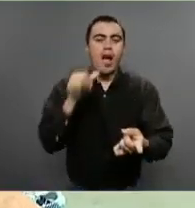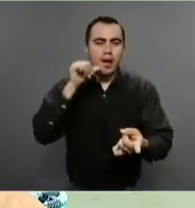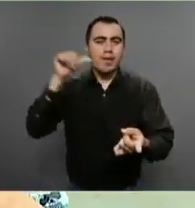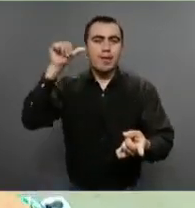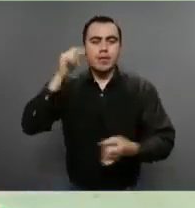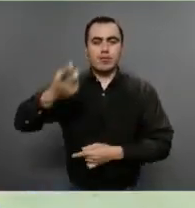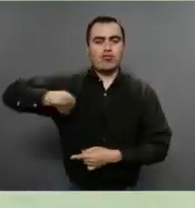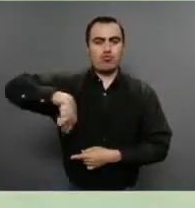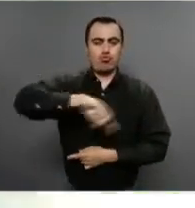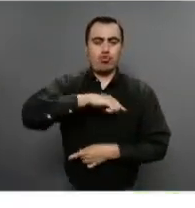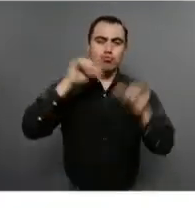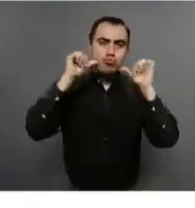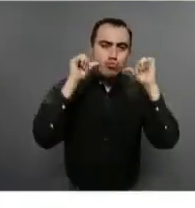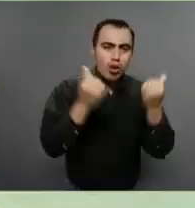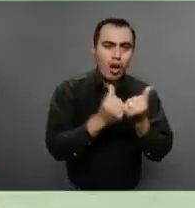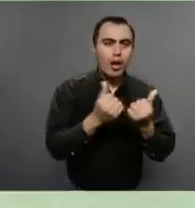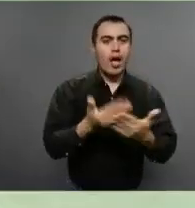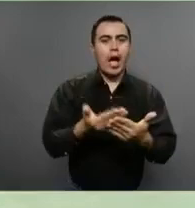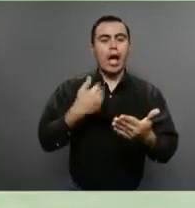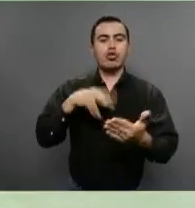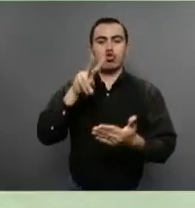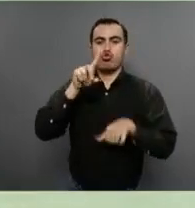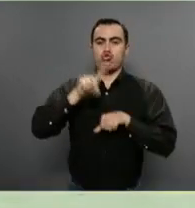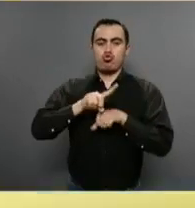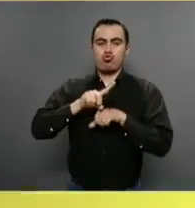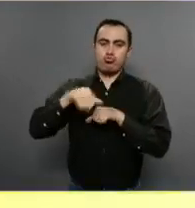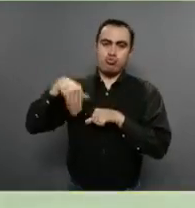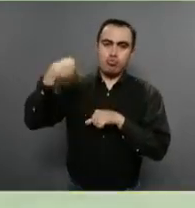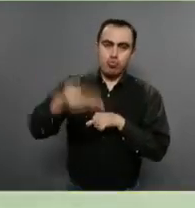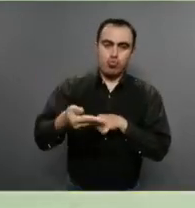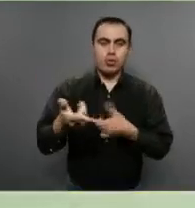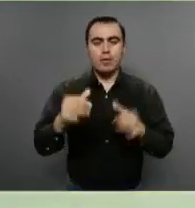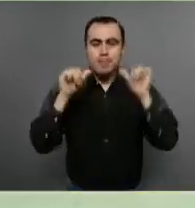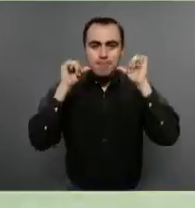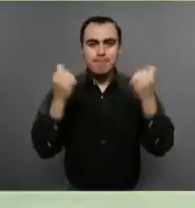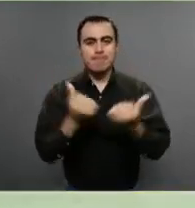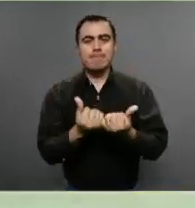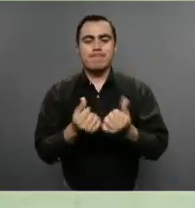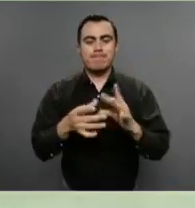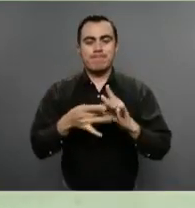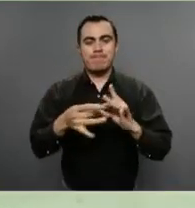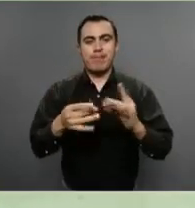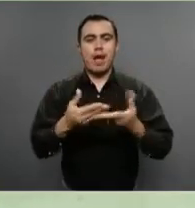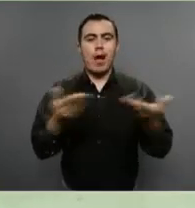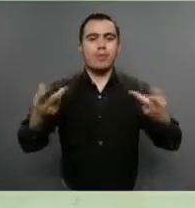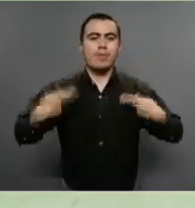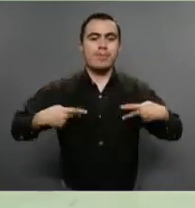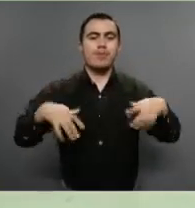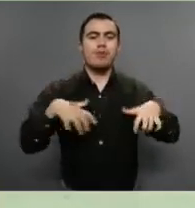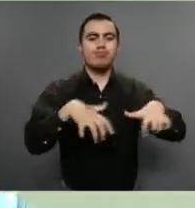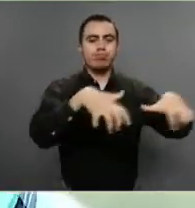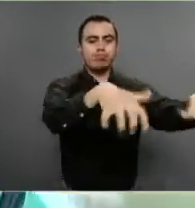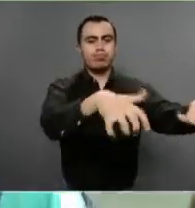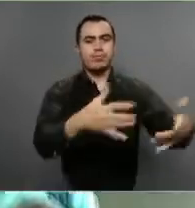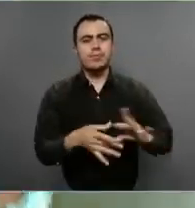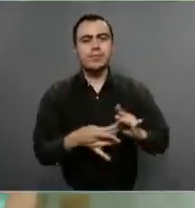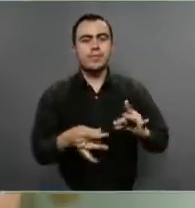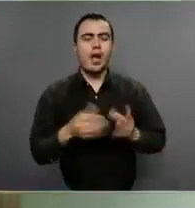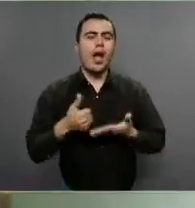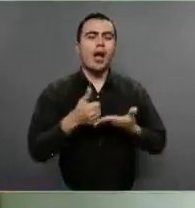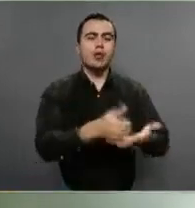esperamos que sí lo cumplan y más bien ahora nos tendrían que dar los resultados de a cuánta población atendieron. Ellos dicen que no tienen